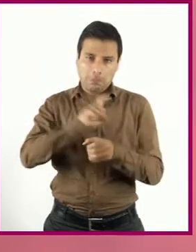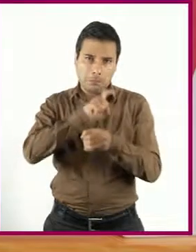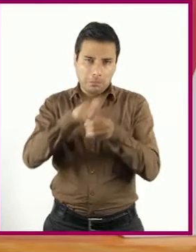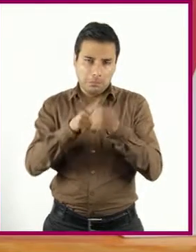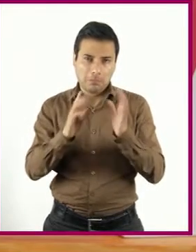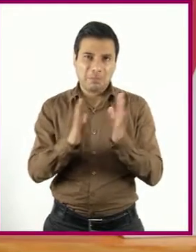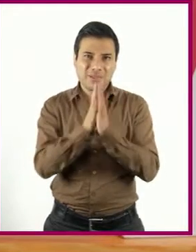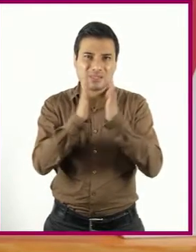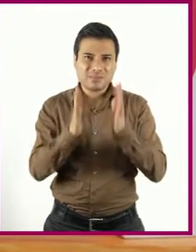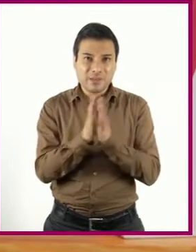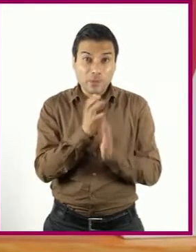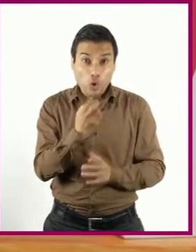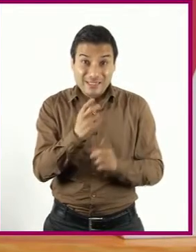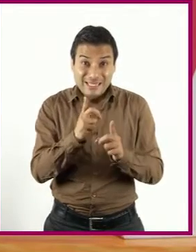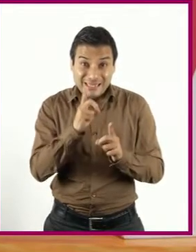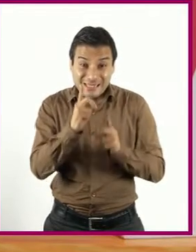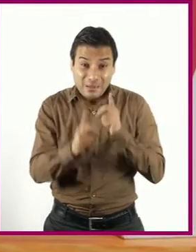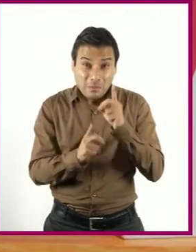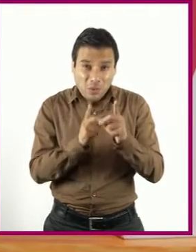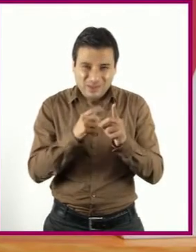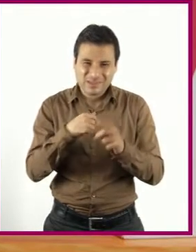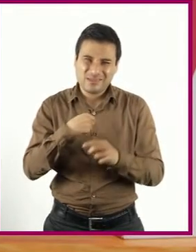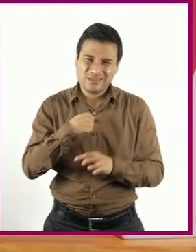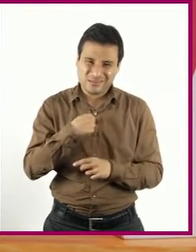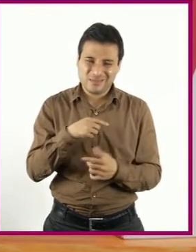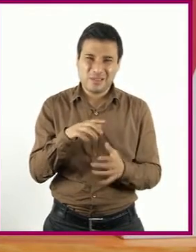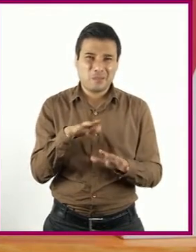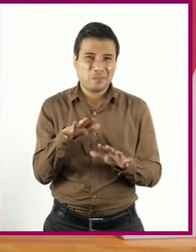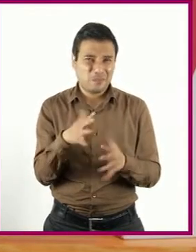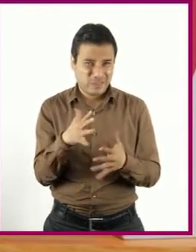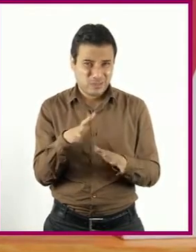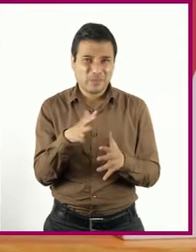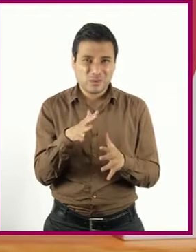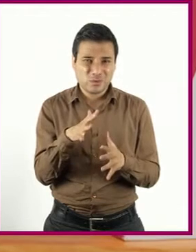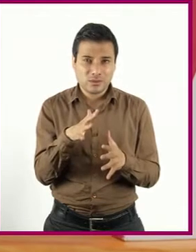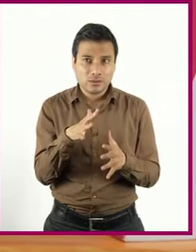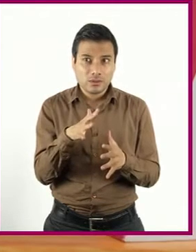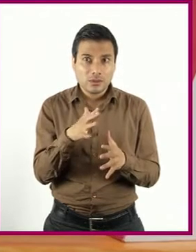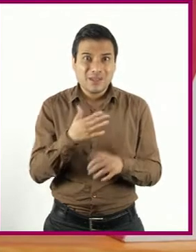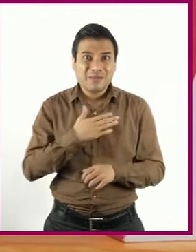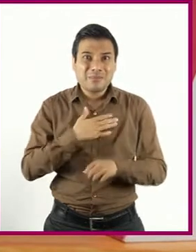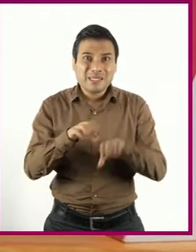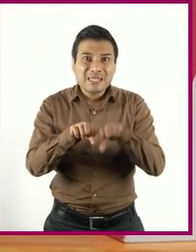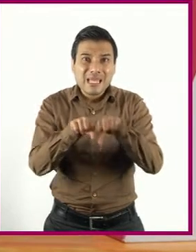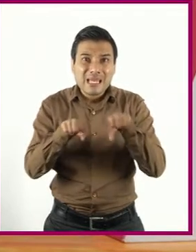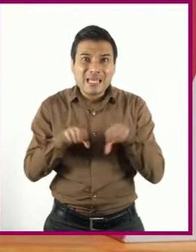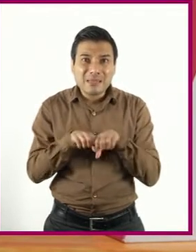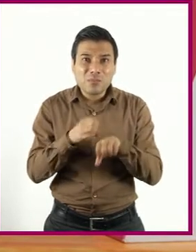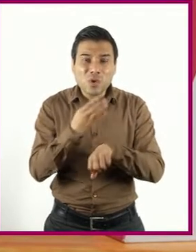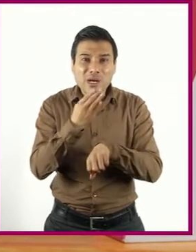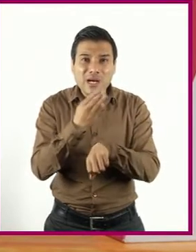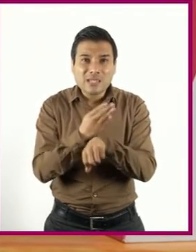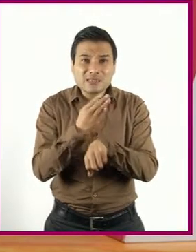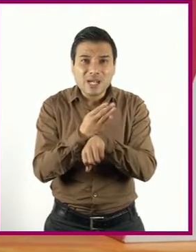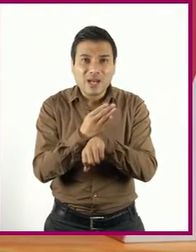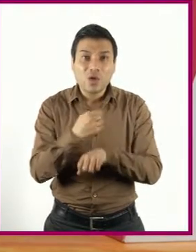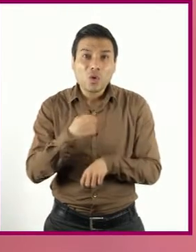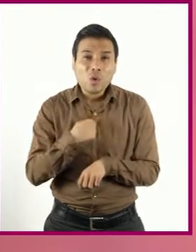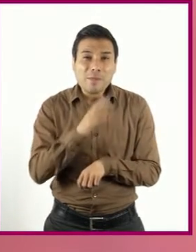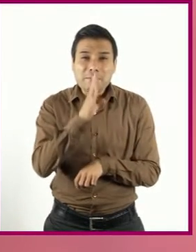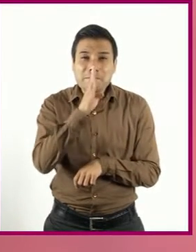ese deporte no es mi fuerte. Y en la primera jugada castigaron a mi equipo por una falta que supuestamente